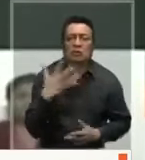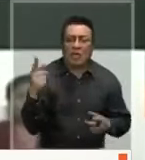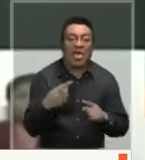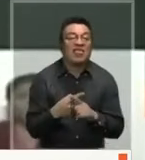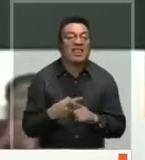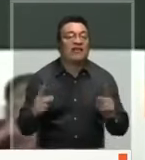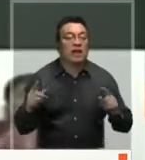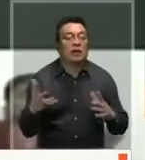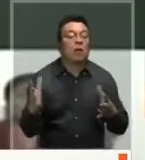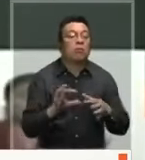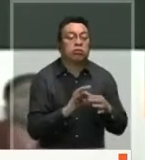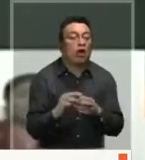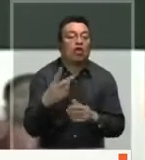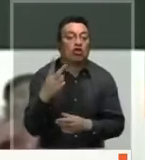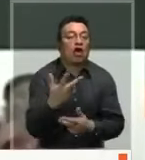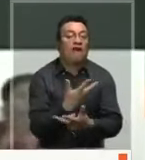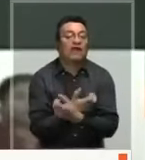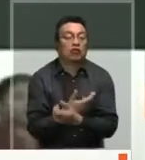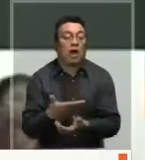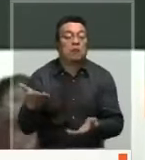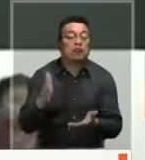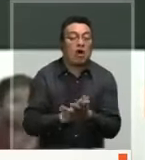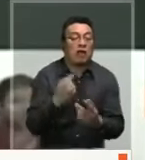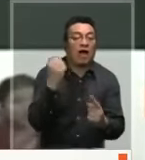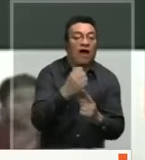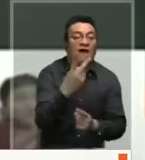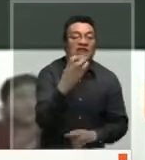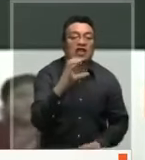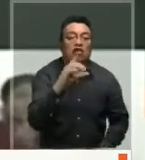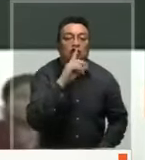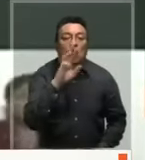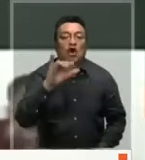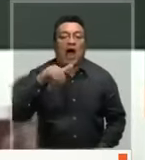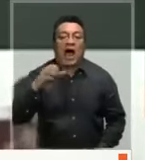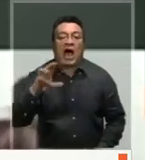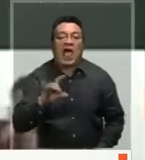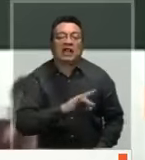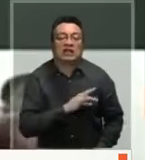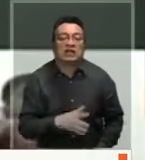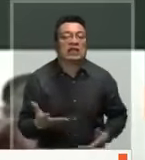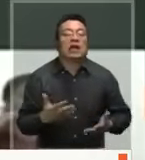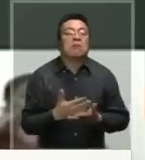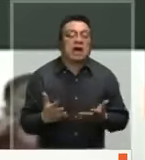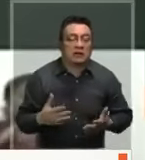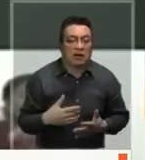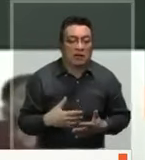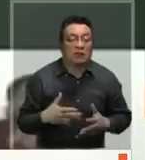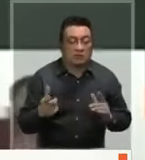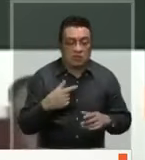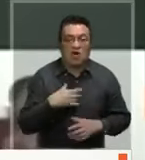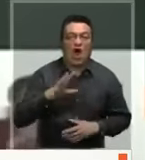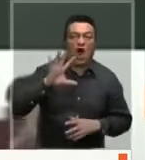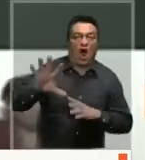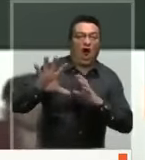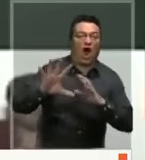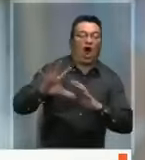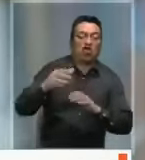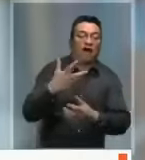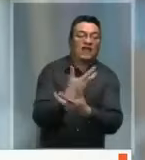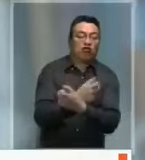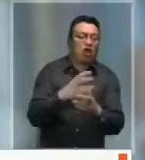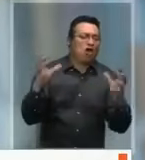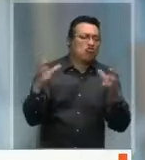diferente hubiera pasado si dos venezolanos matan a Víctor Jara en Chile? No quiero ni imaginarlo. Una xenofobia antivenezolana